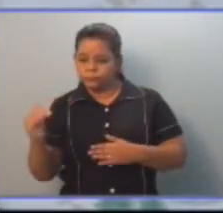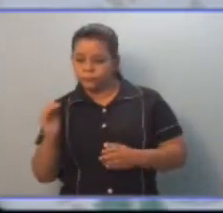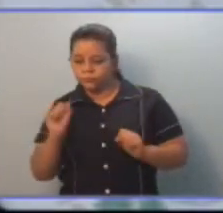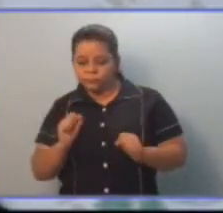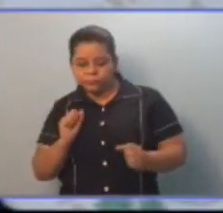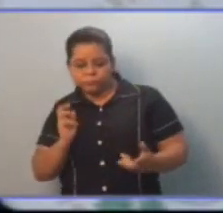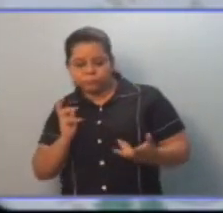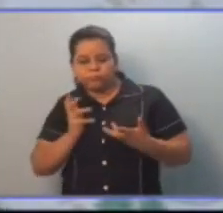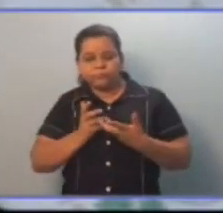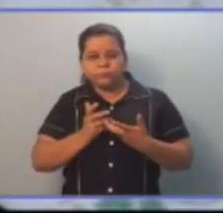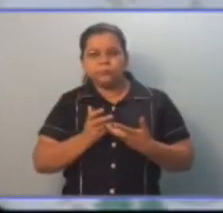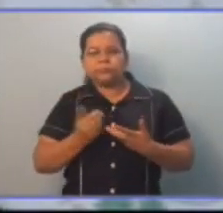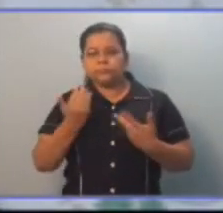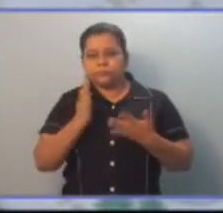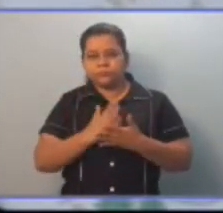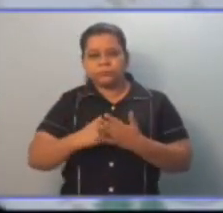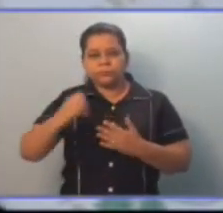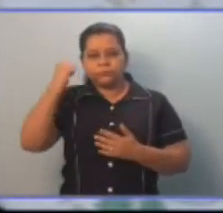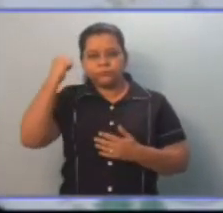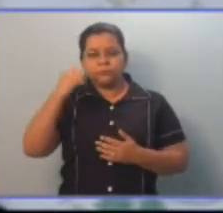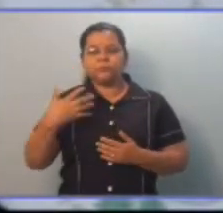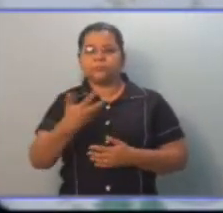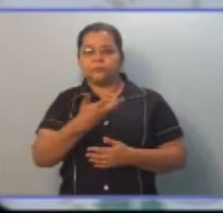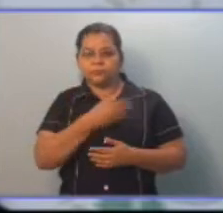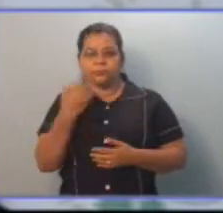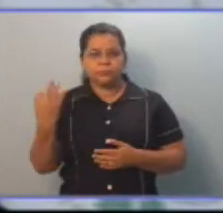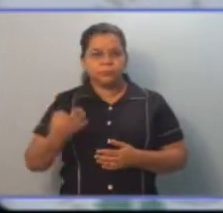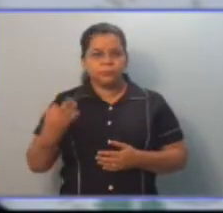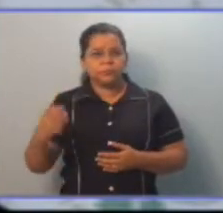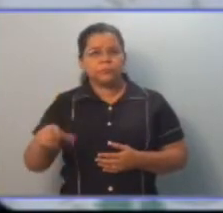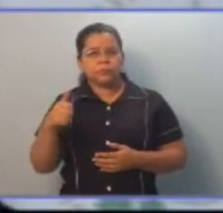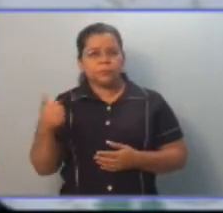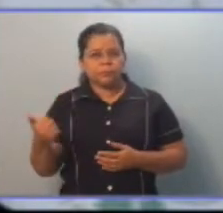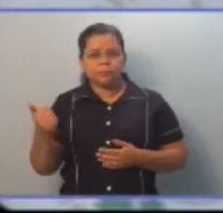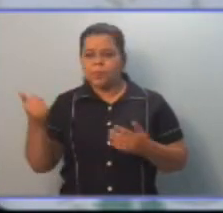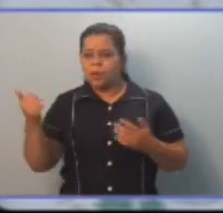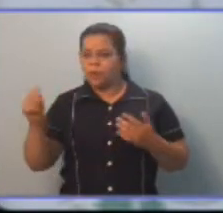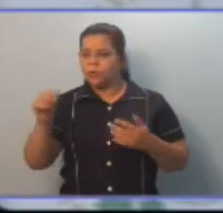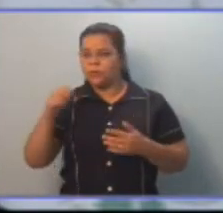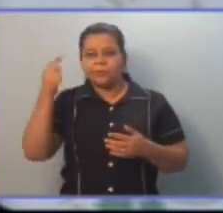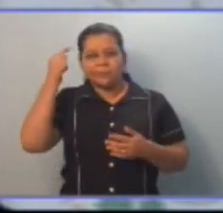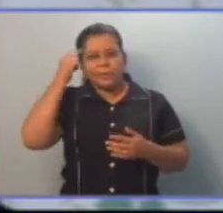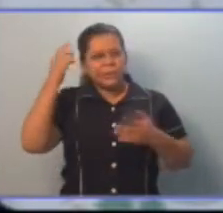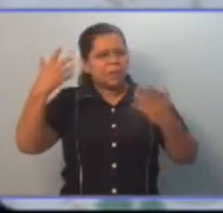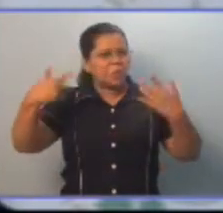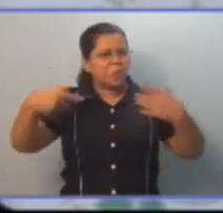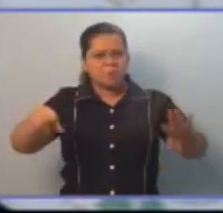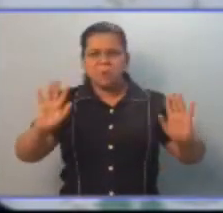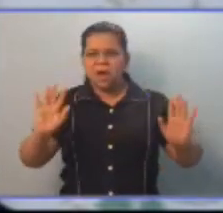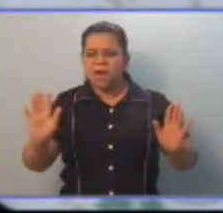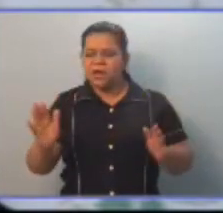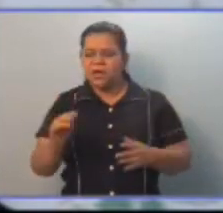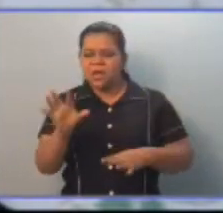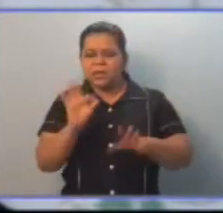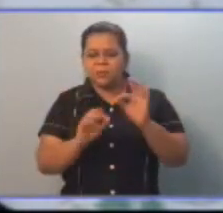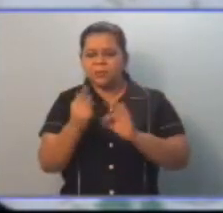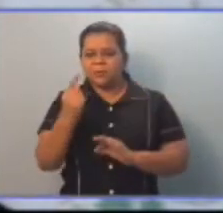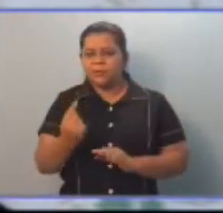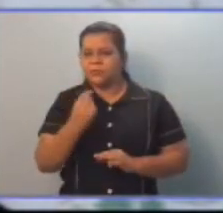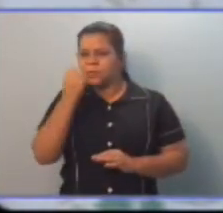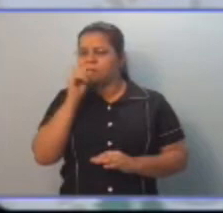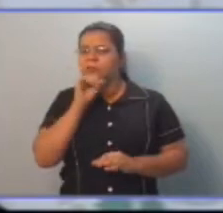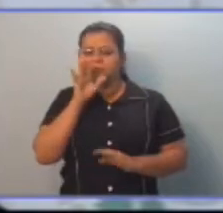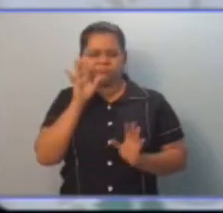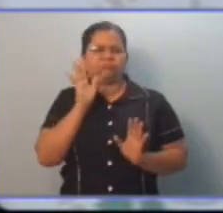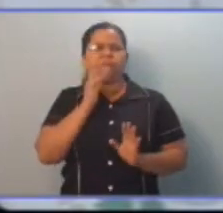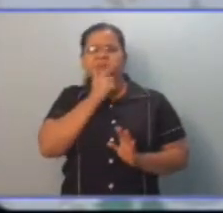contemple algo bien importante que debe haber, y que para otros estados es algo normal y que para nosotros es nuevo, algunos lo habrán oído, otros quizás no, y que